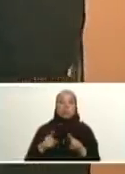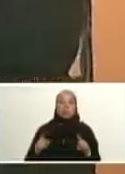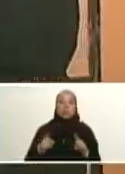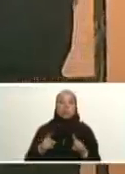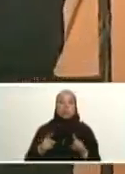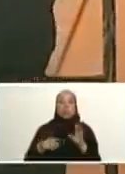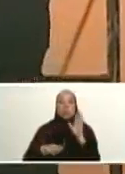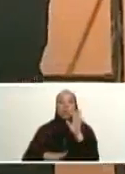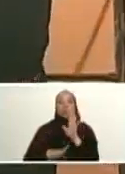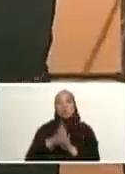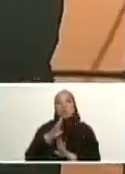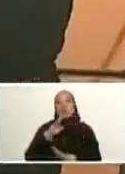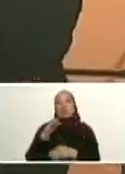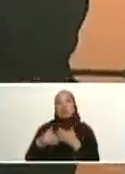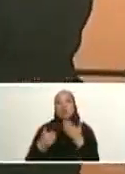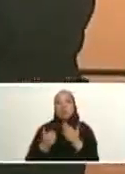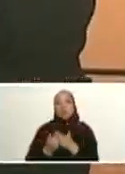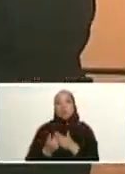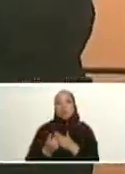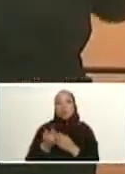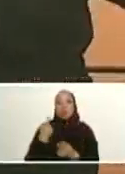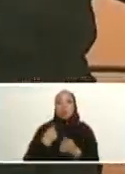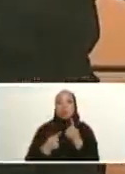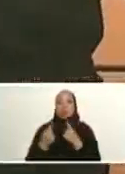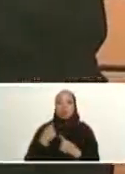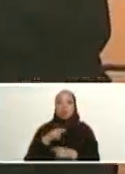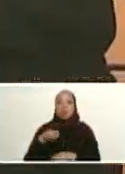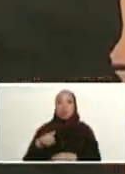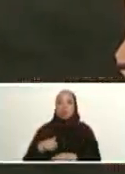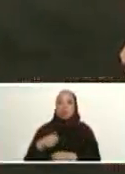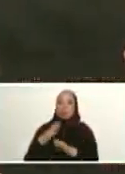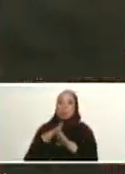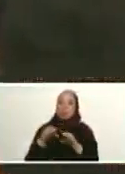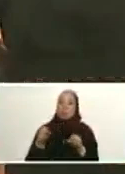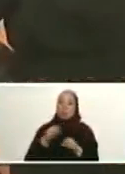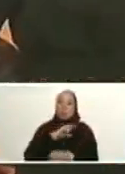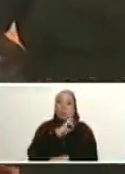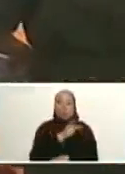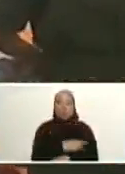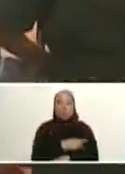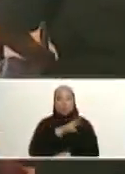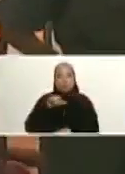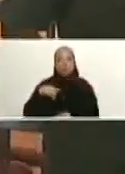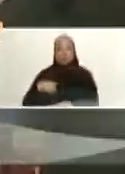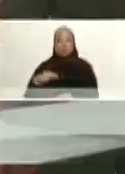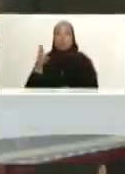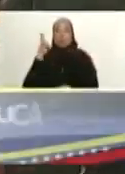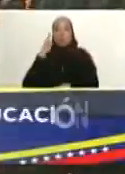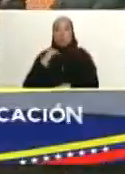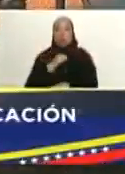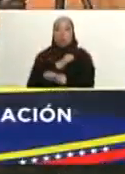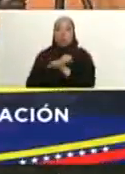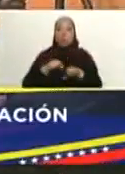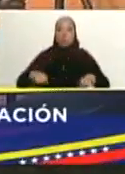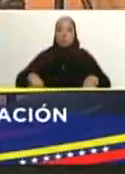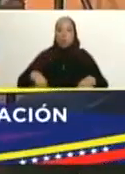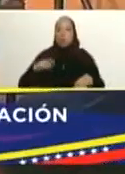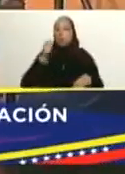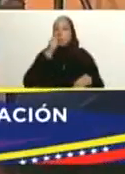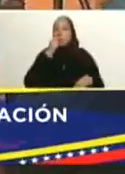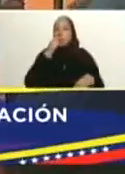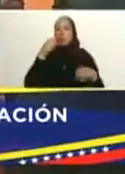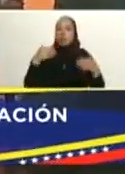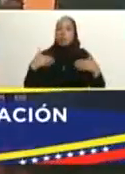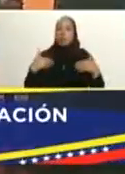muy fundamental en estas bricomiles lo corresponde a la Fuerza Armada Nacional Bolivariana. Por eso yo quiero el